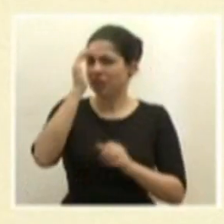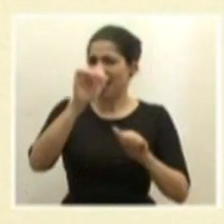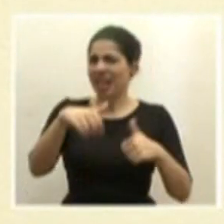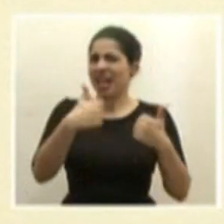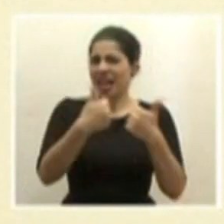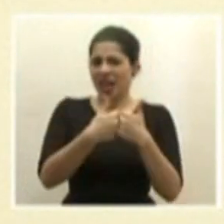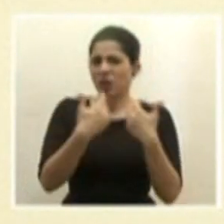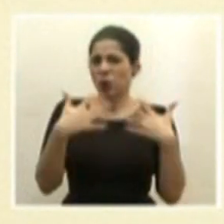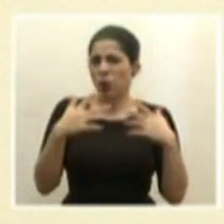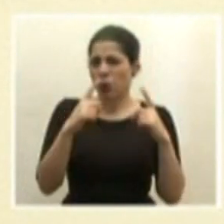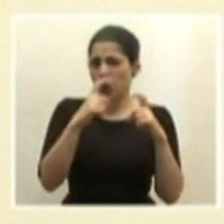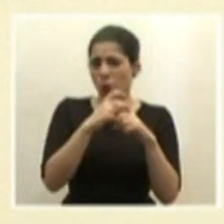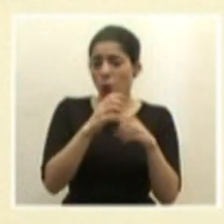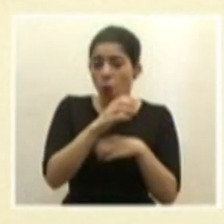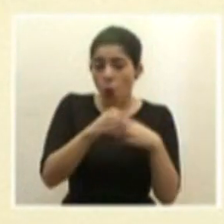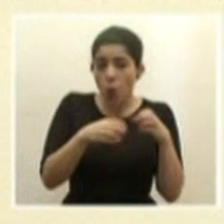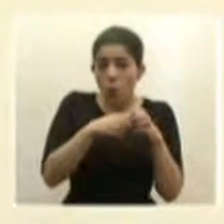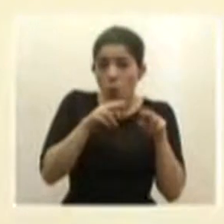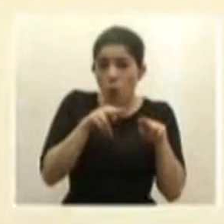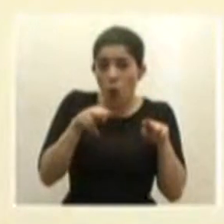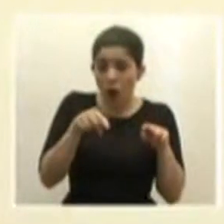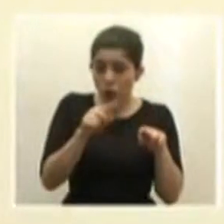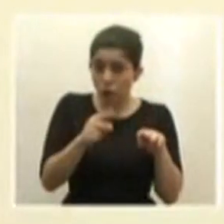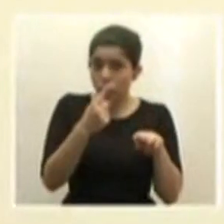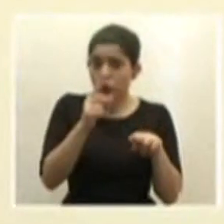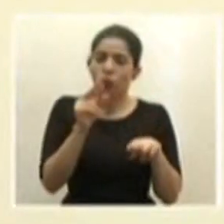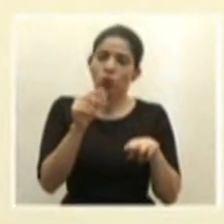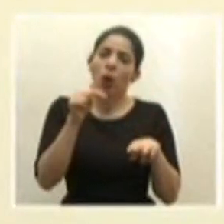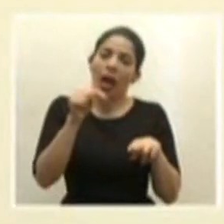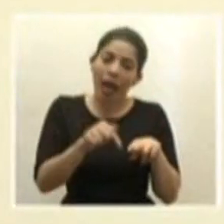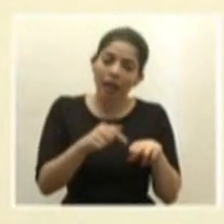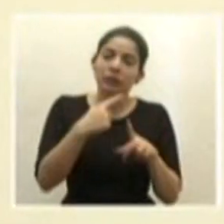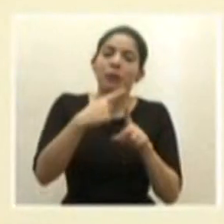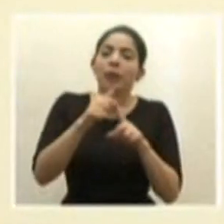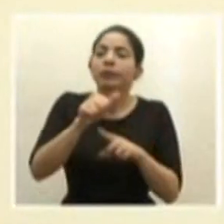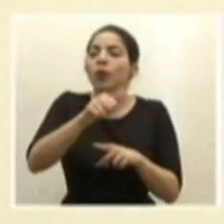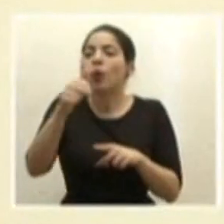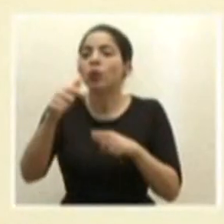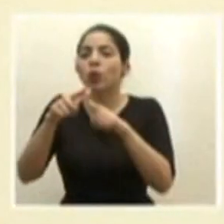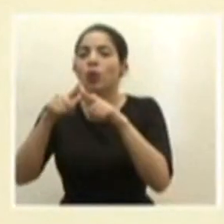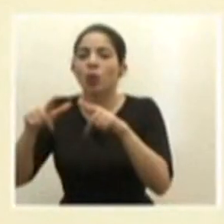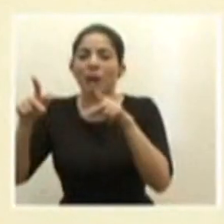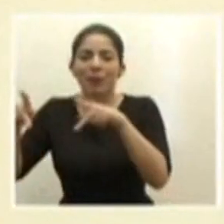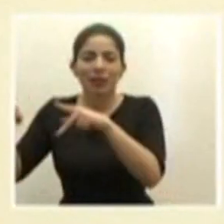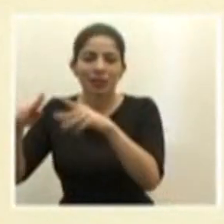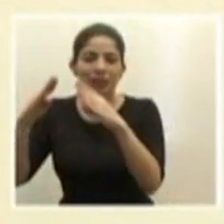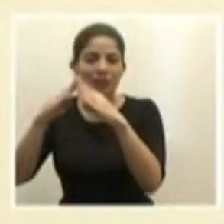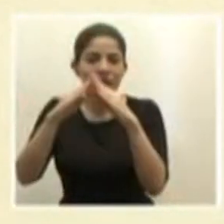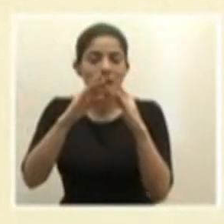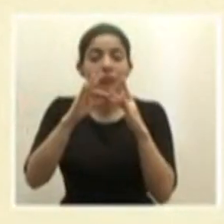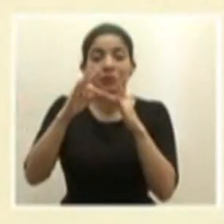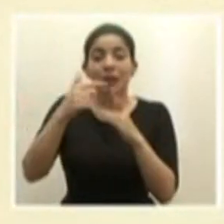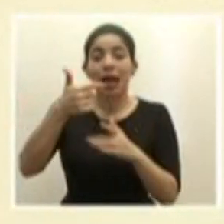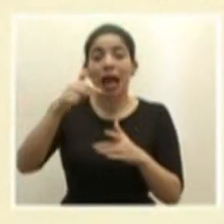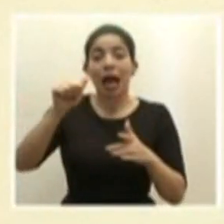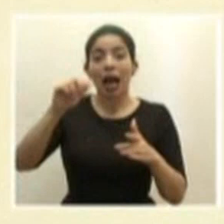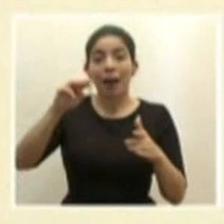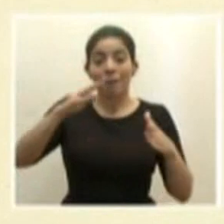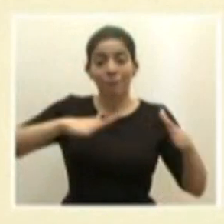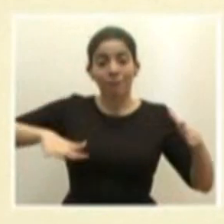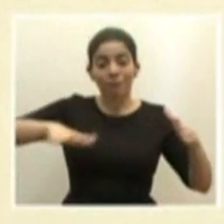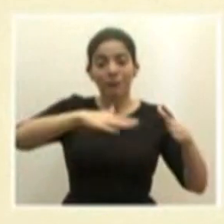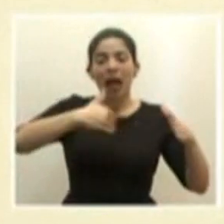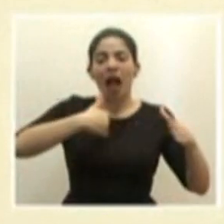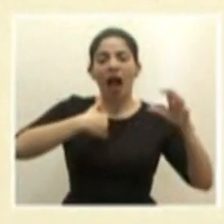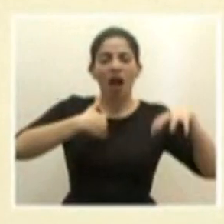de cuarterías, sino de otros asentamientos que están en diferentes zonas del país, especialmente en el gran área metropolitana. Pero